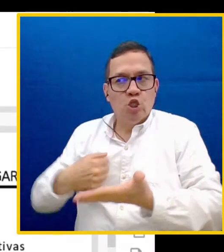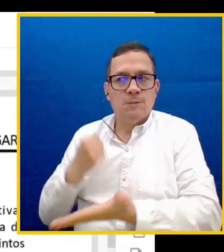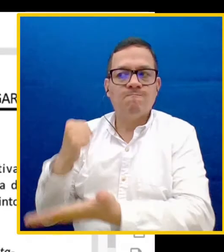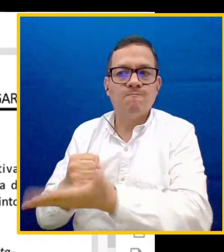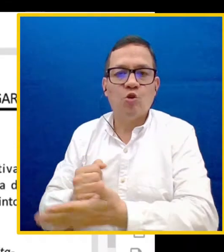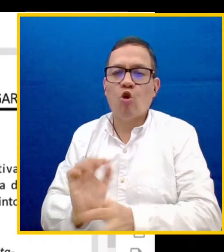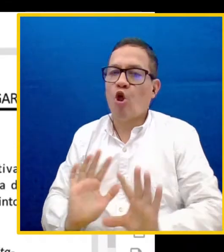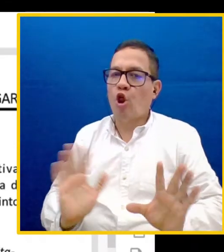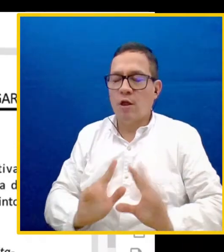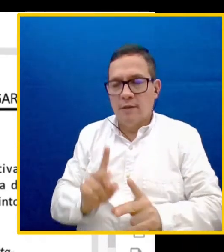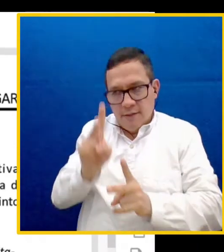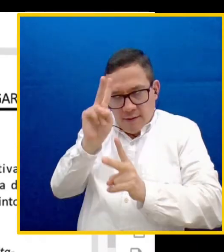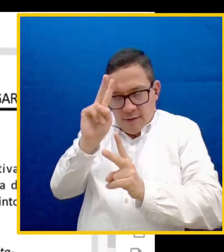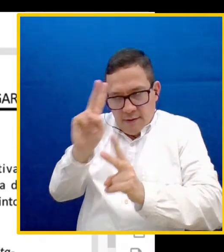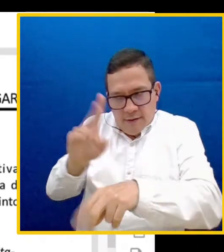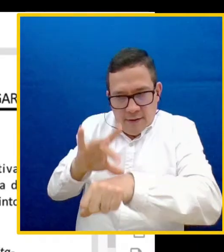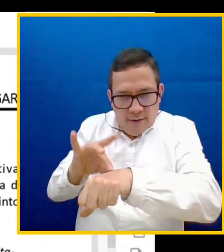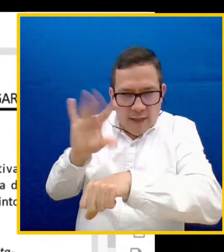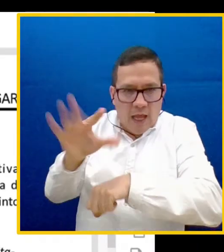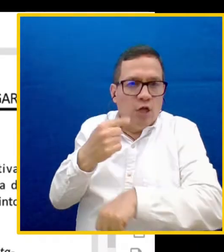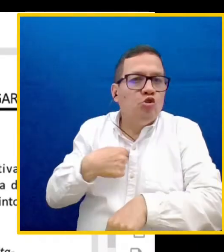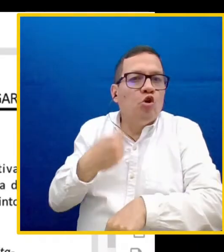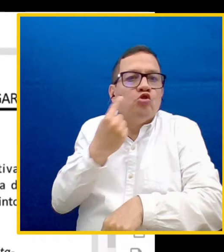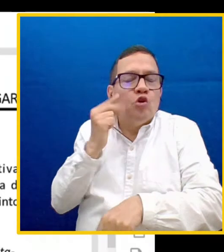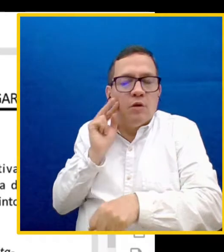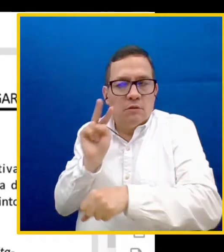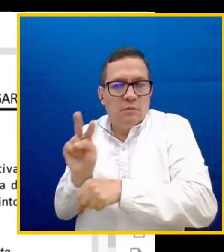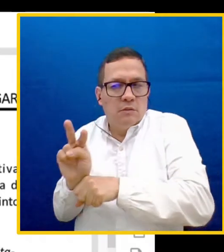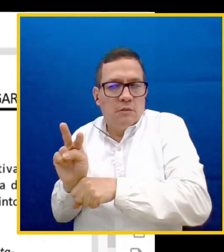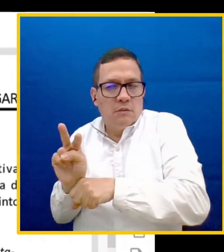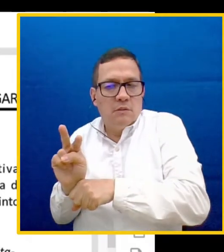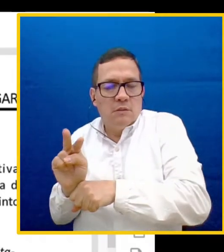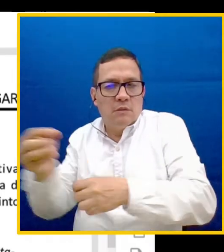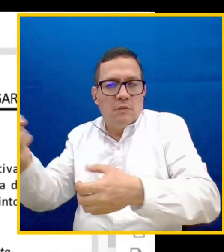es respetar las apreciaciones y los aportes